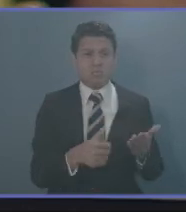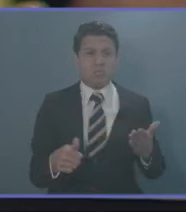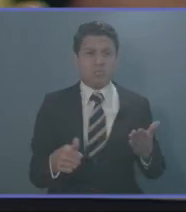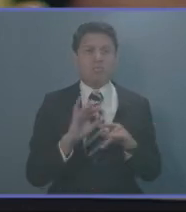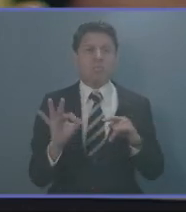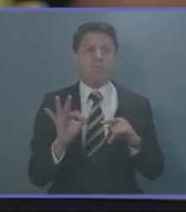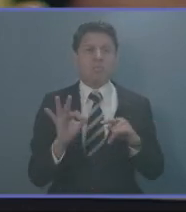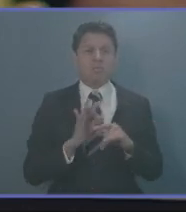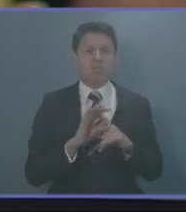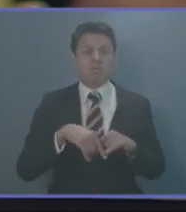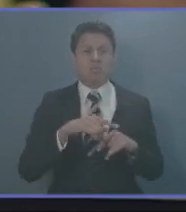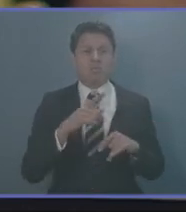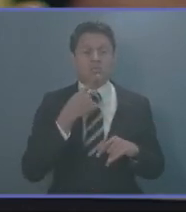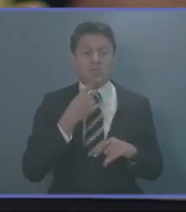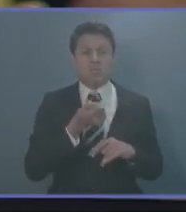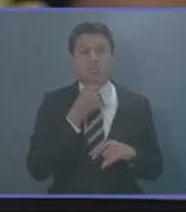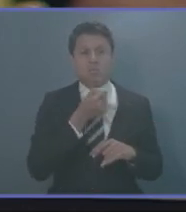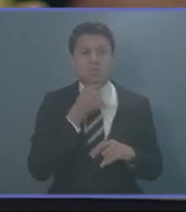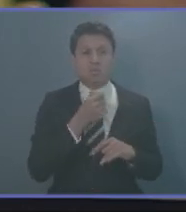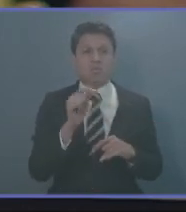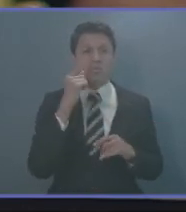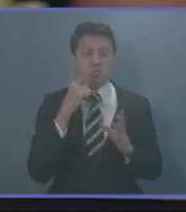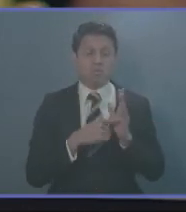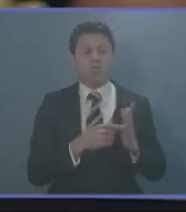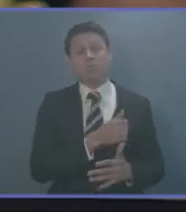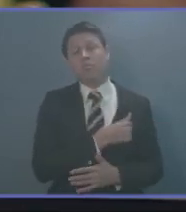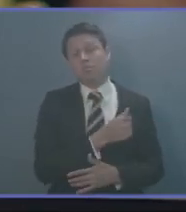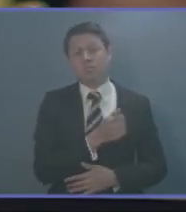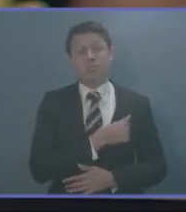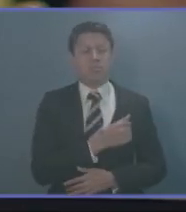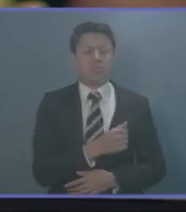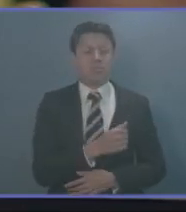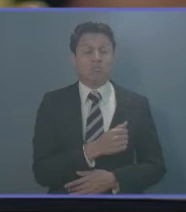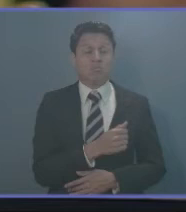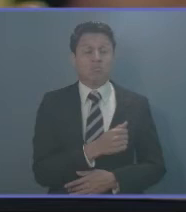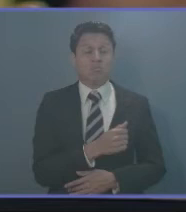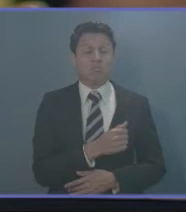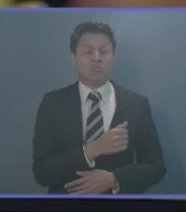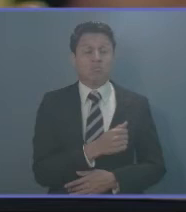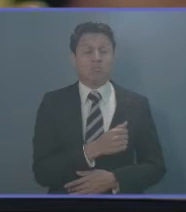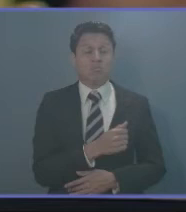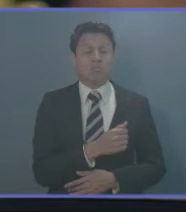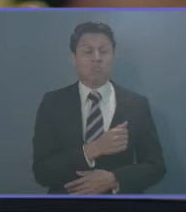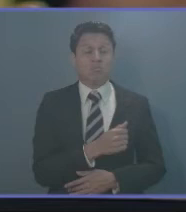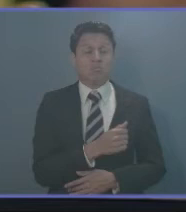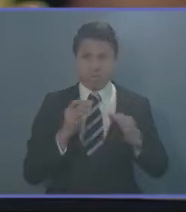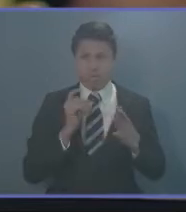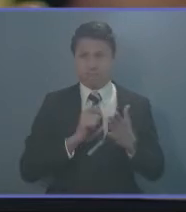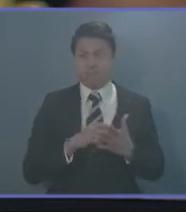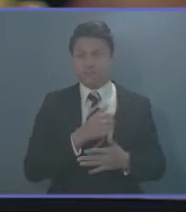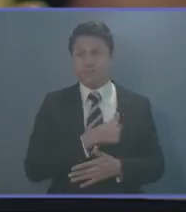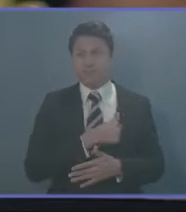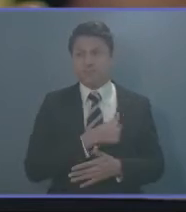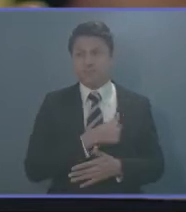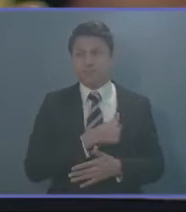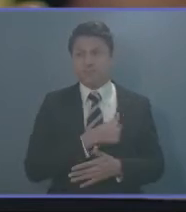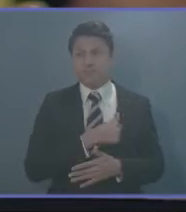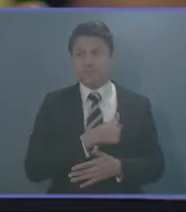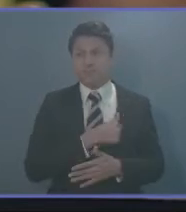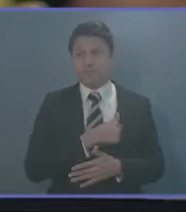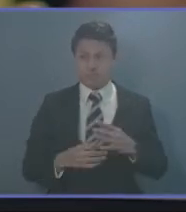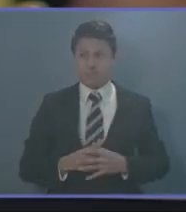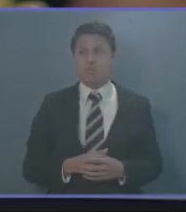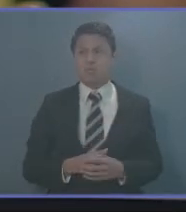funcionario autorizado para tal efecto tiene competencia para conocer de contravenciones y de las sanciones correspondientes reguladas en la presente